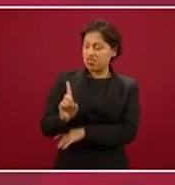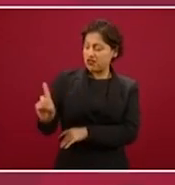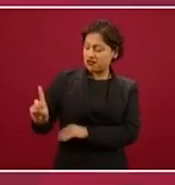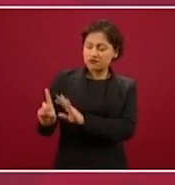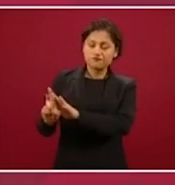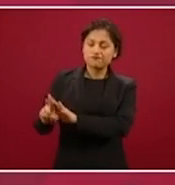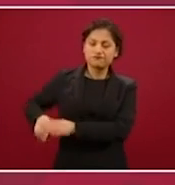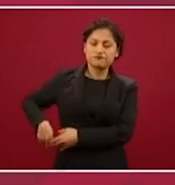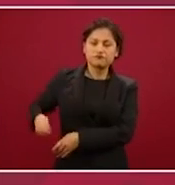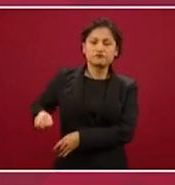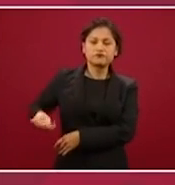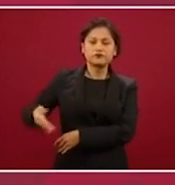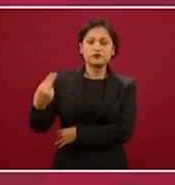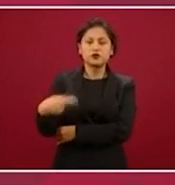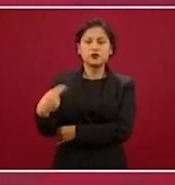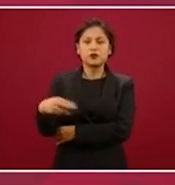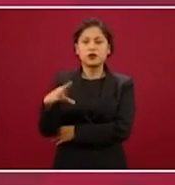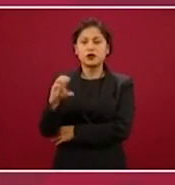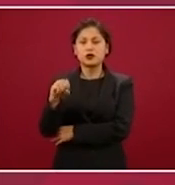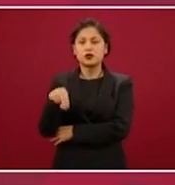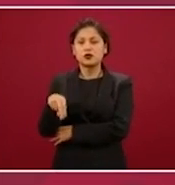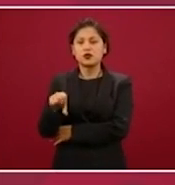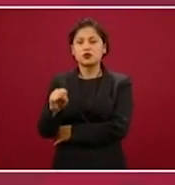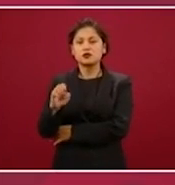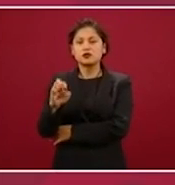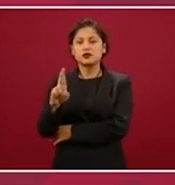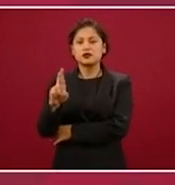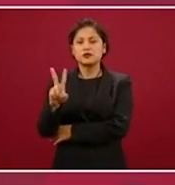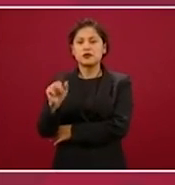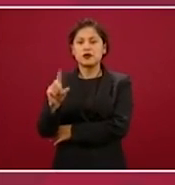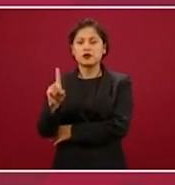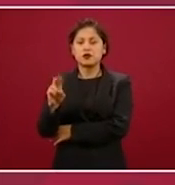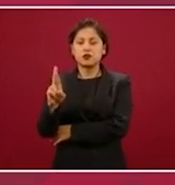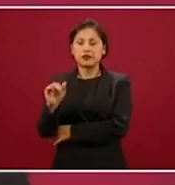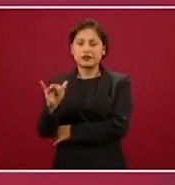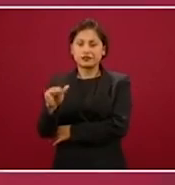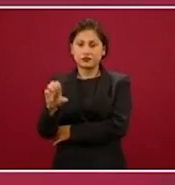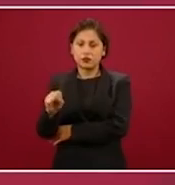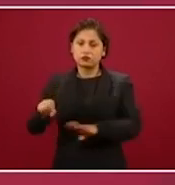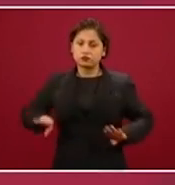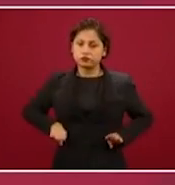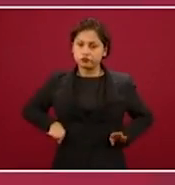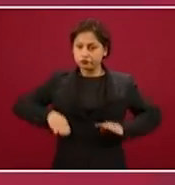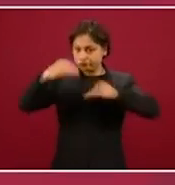veces. El que quiere mantener el statu quo. El que quiere